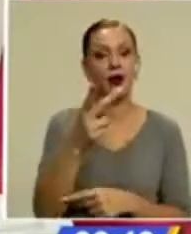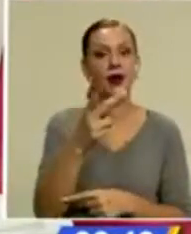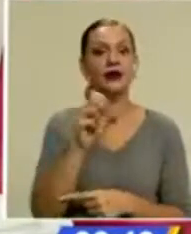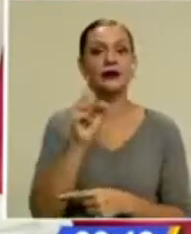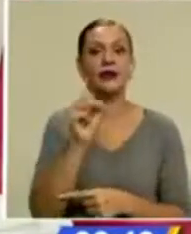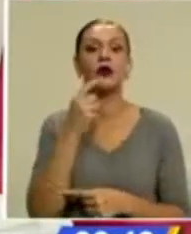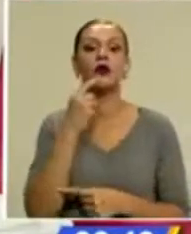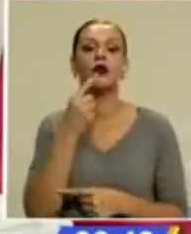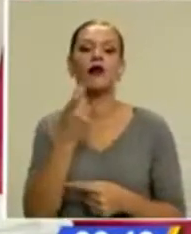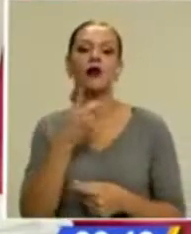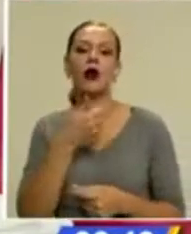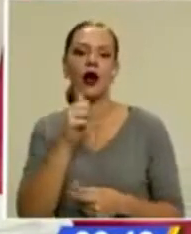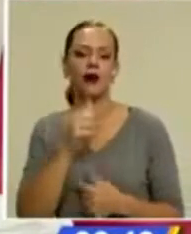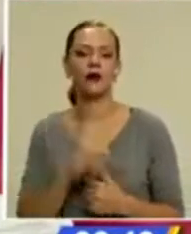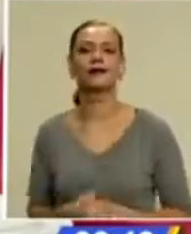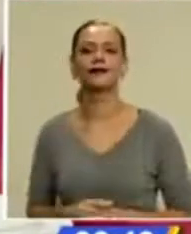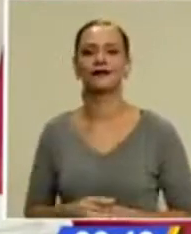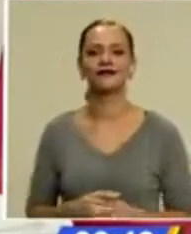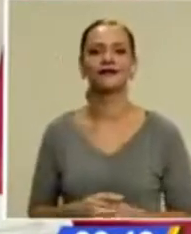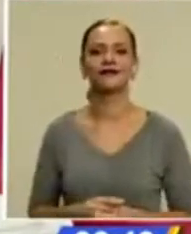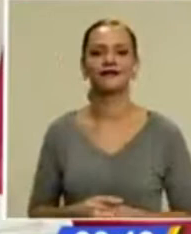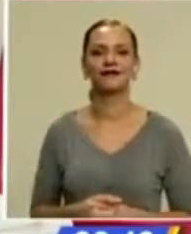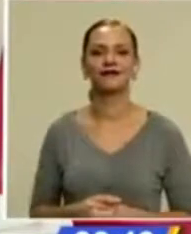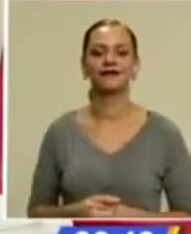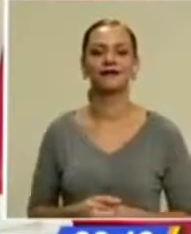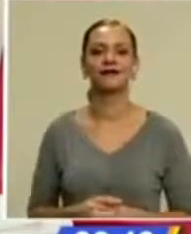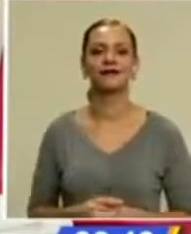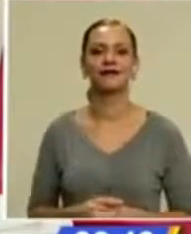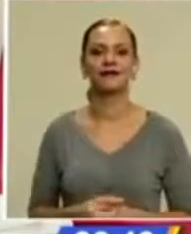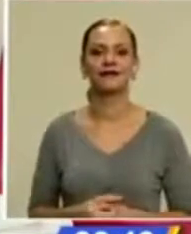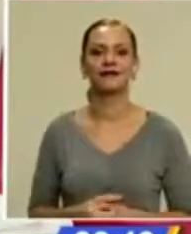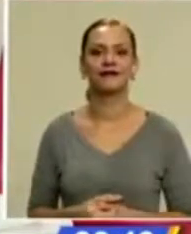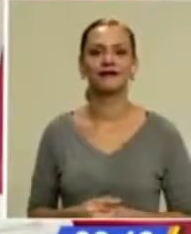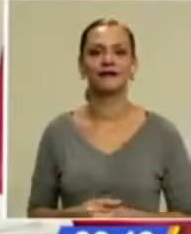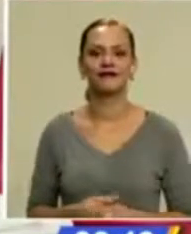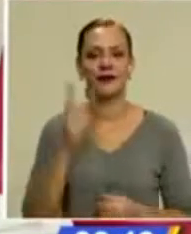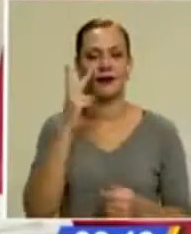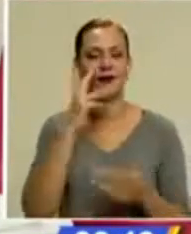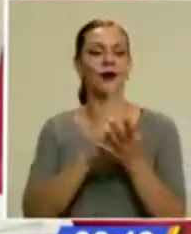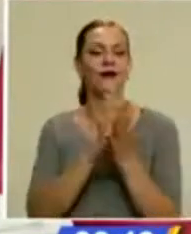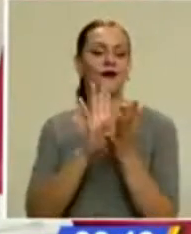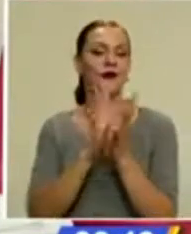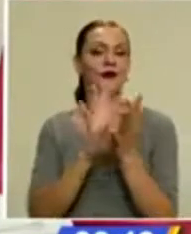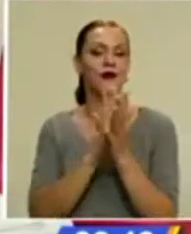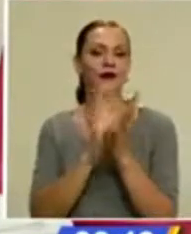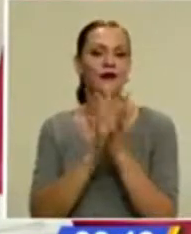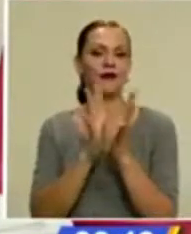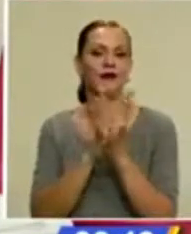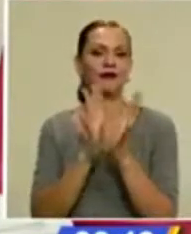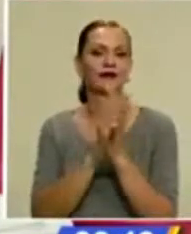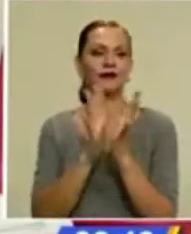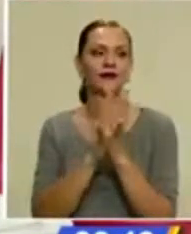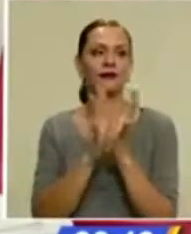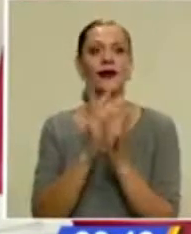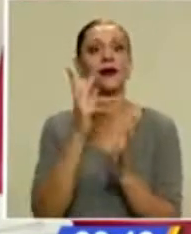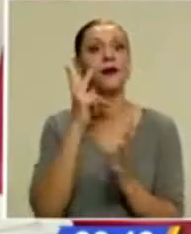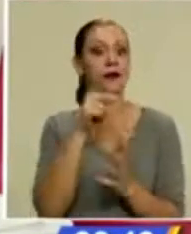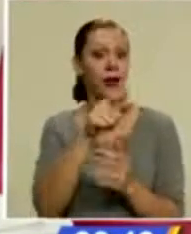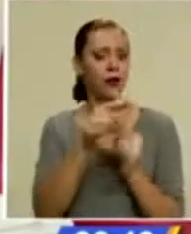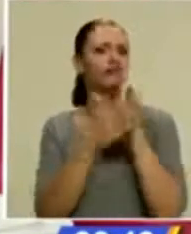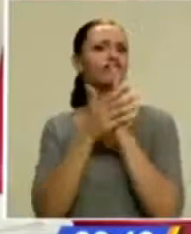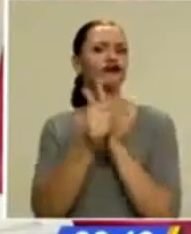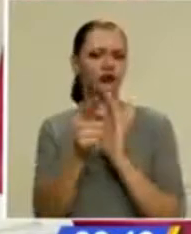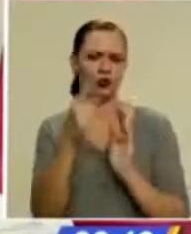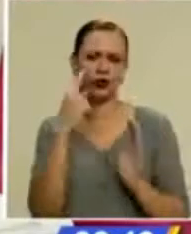Sergio dijo que le faltó agua. Bueno, okay, mire, ahí estamos. Aquí estamos. Vámonos. Ve qué artista. ¿Ustedes